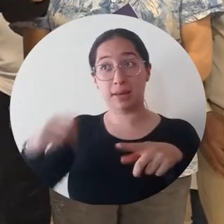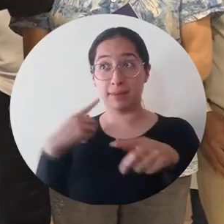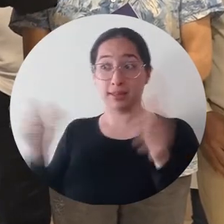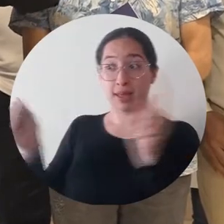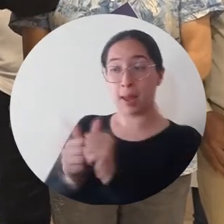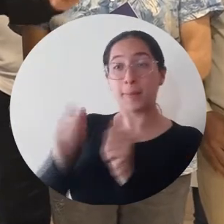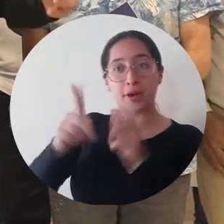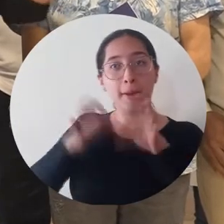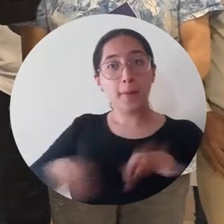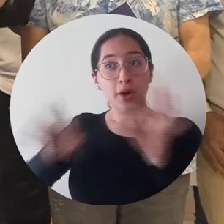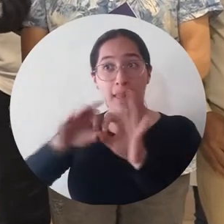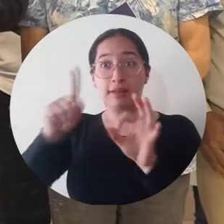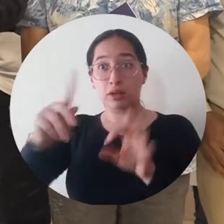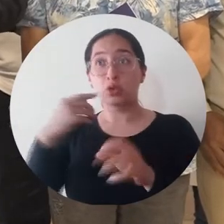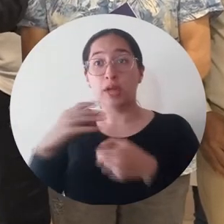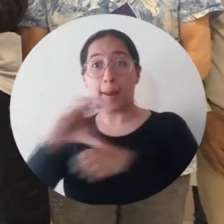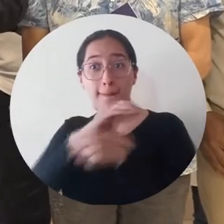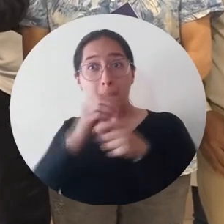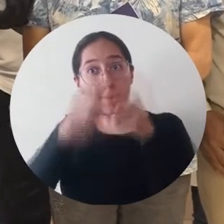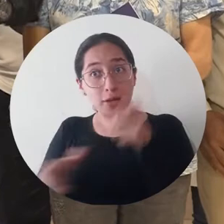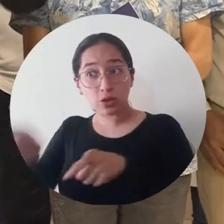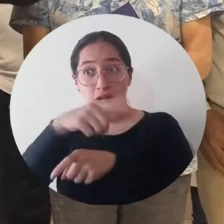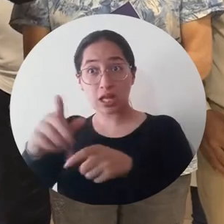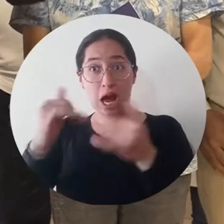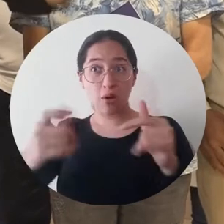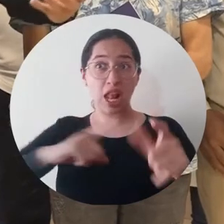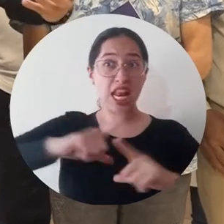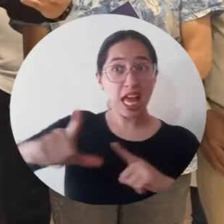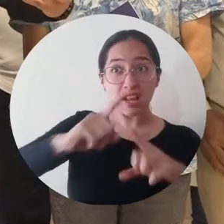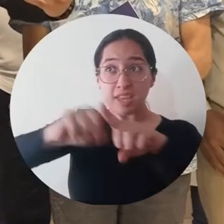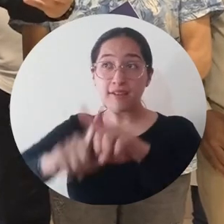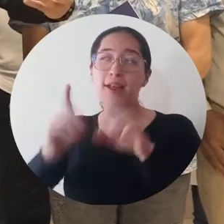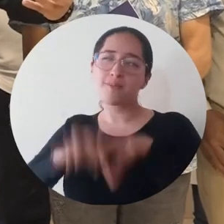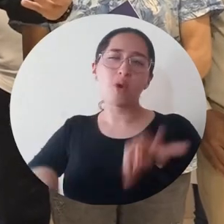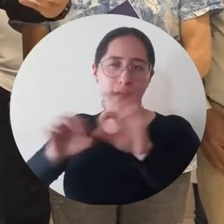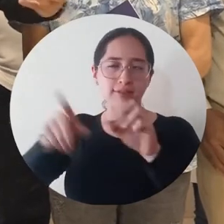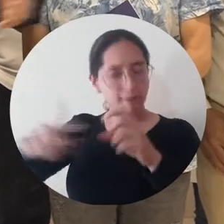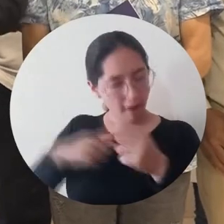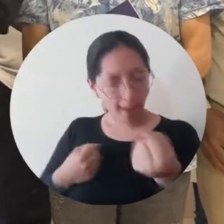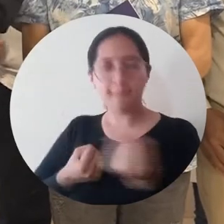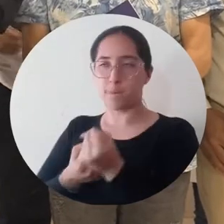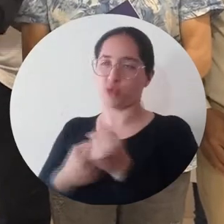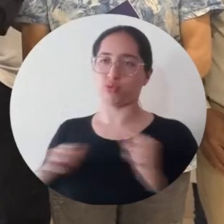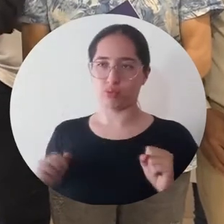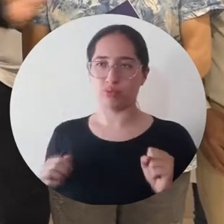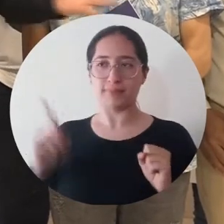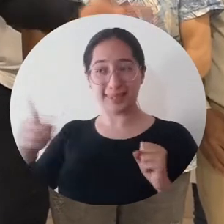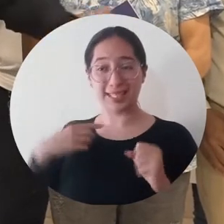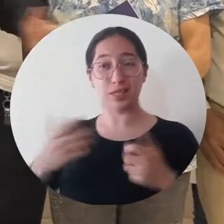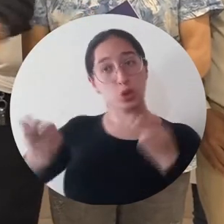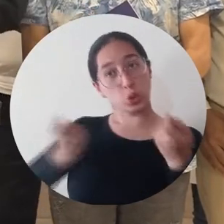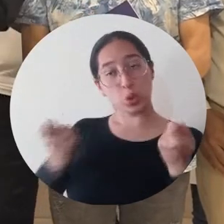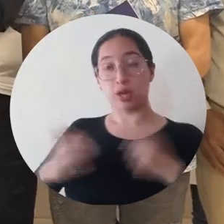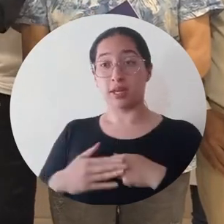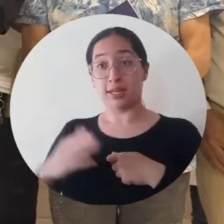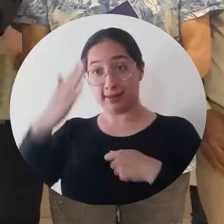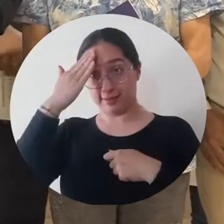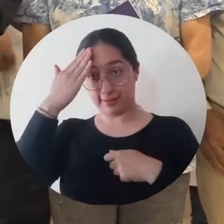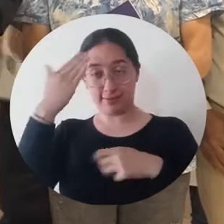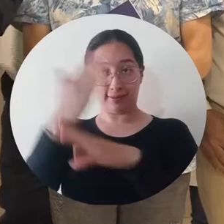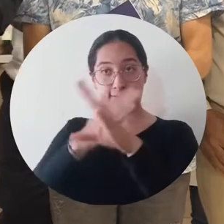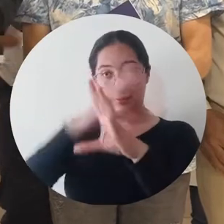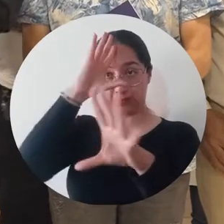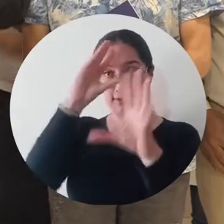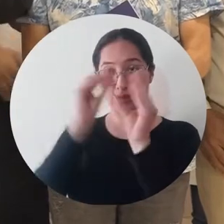la Jefatura de Seguridad de la Universidad, pero también con el aporte de la ciudadanía, en especial los líderes que hoy